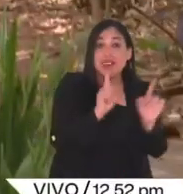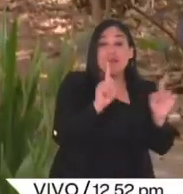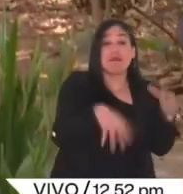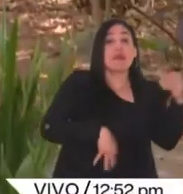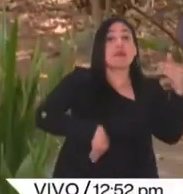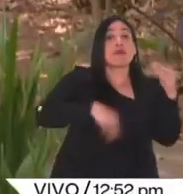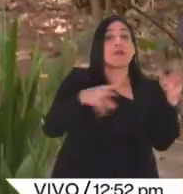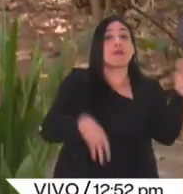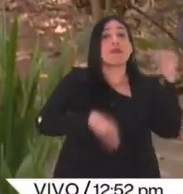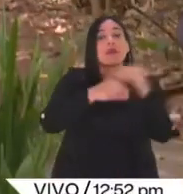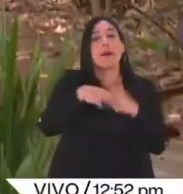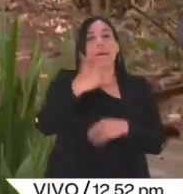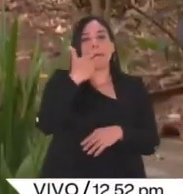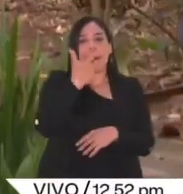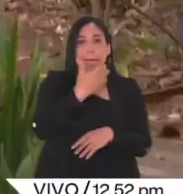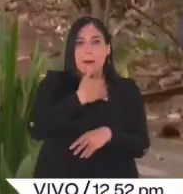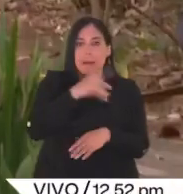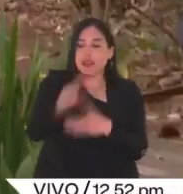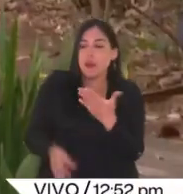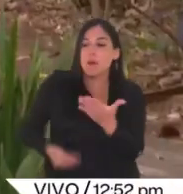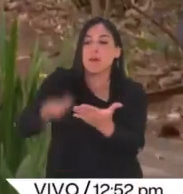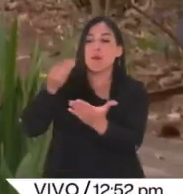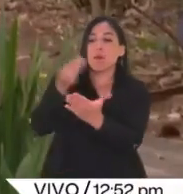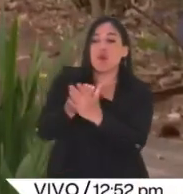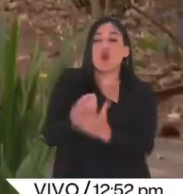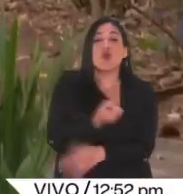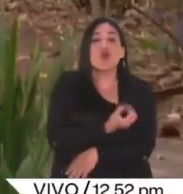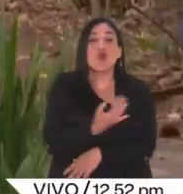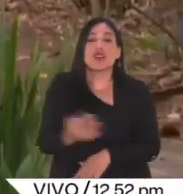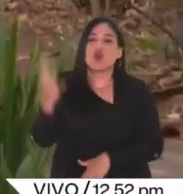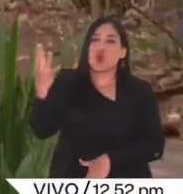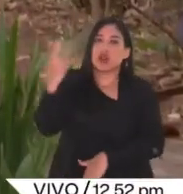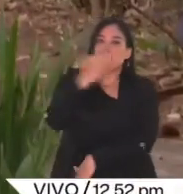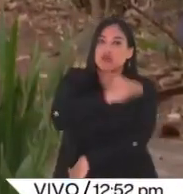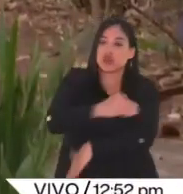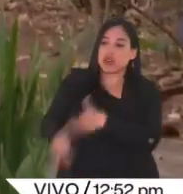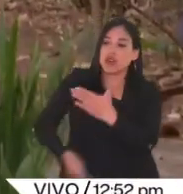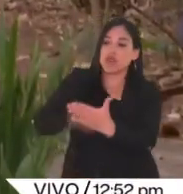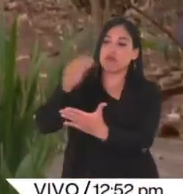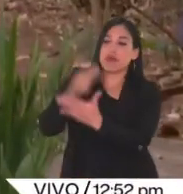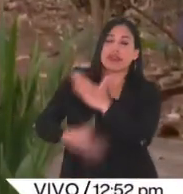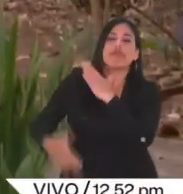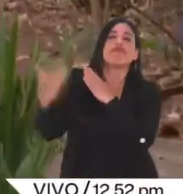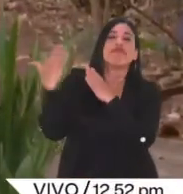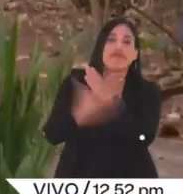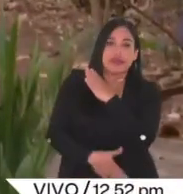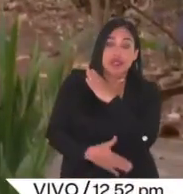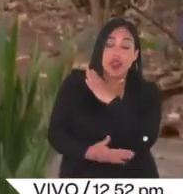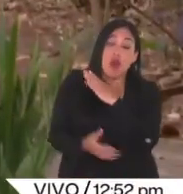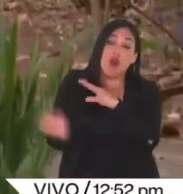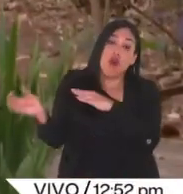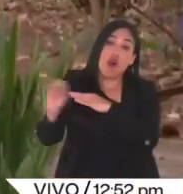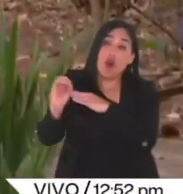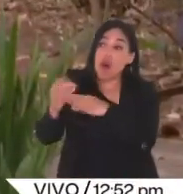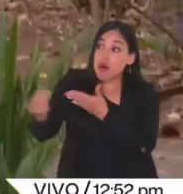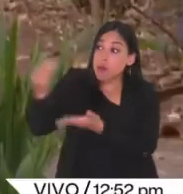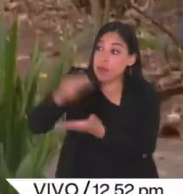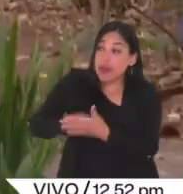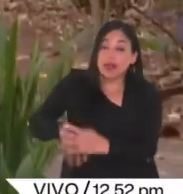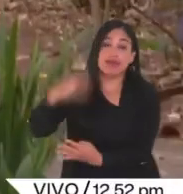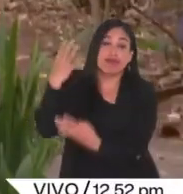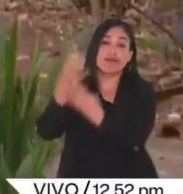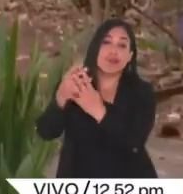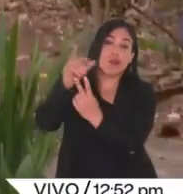o acudientes podrían pagar una multa de hasta 4 millones de pesos e incluso la cárcel. Es indignante que